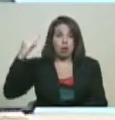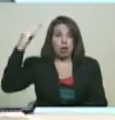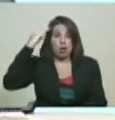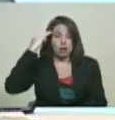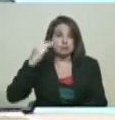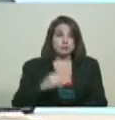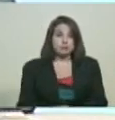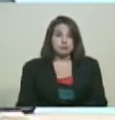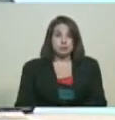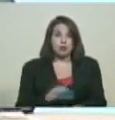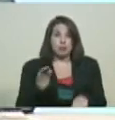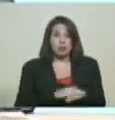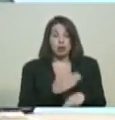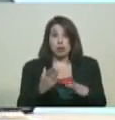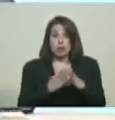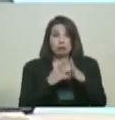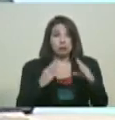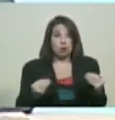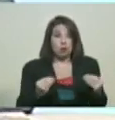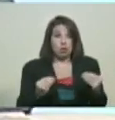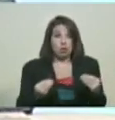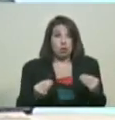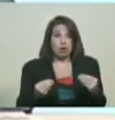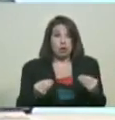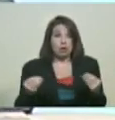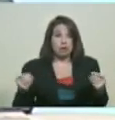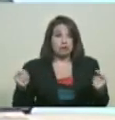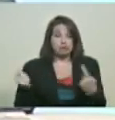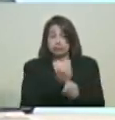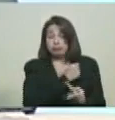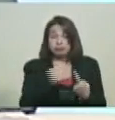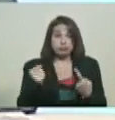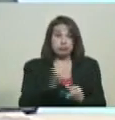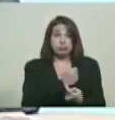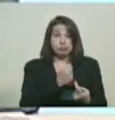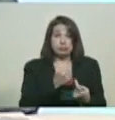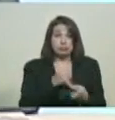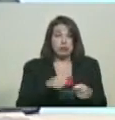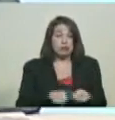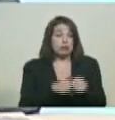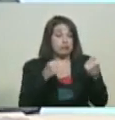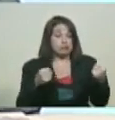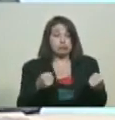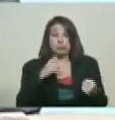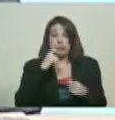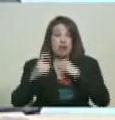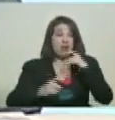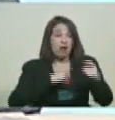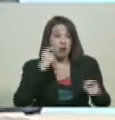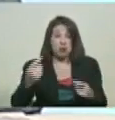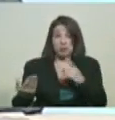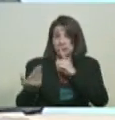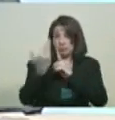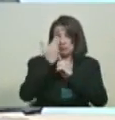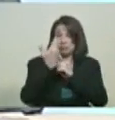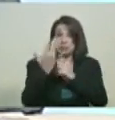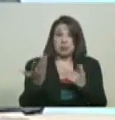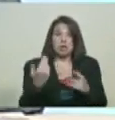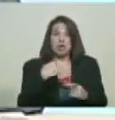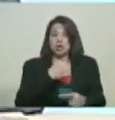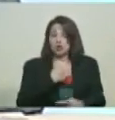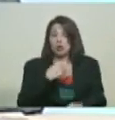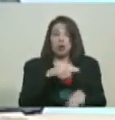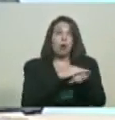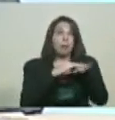toda esa violencia contra el pueblo fue para derrocar me destruirme todo ese odio fue dirigido a mí y yo los perdono